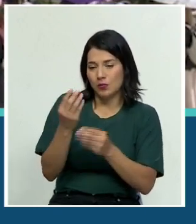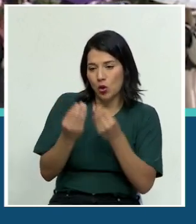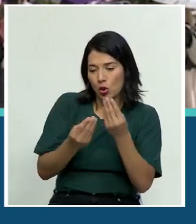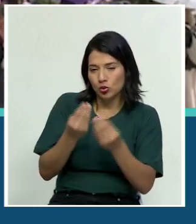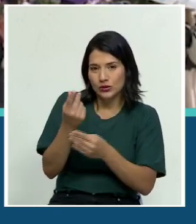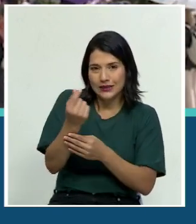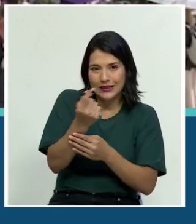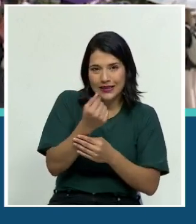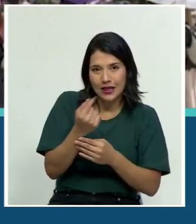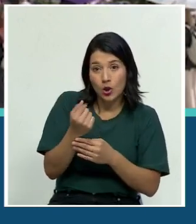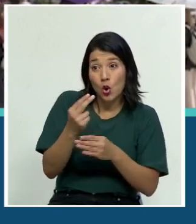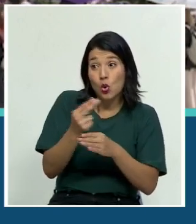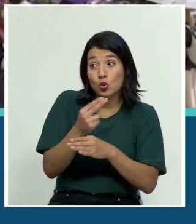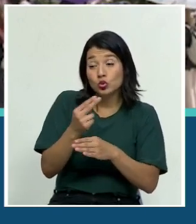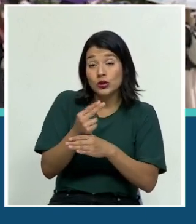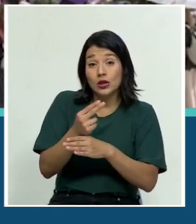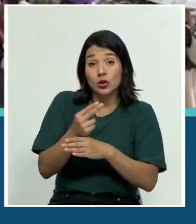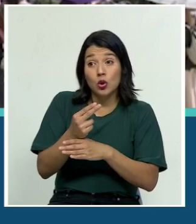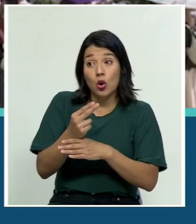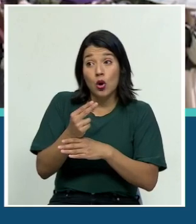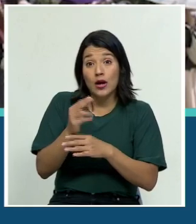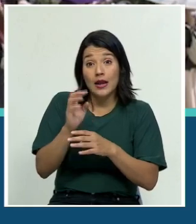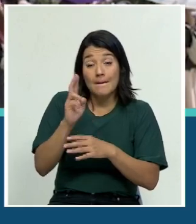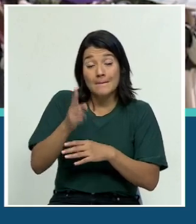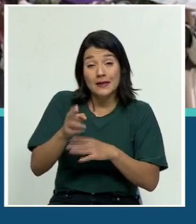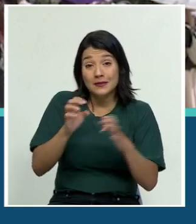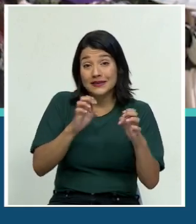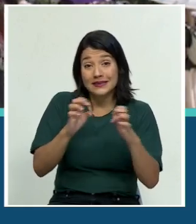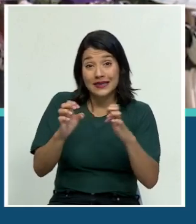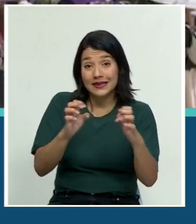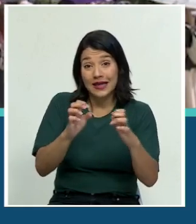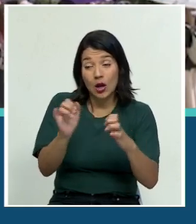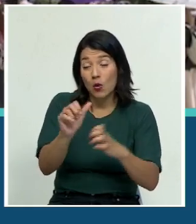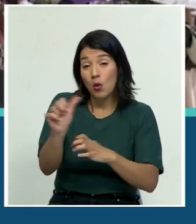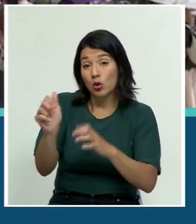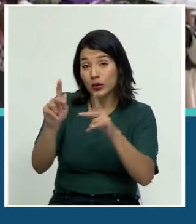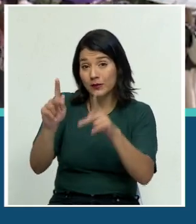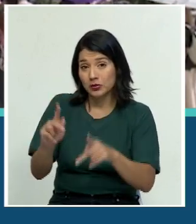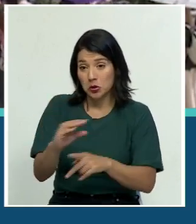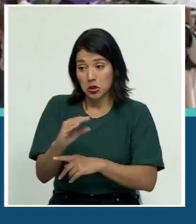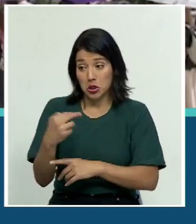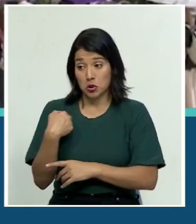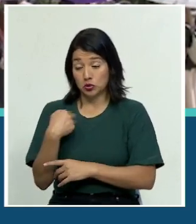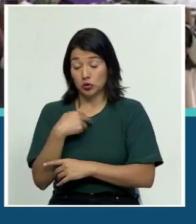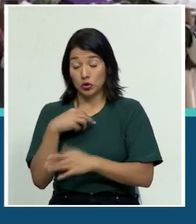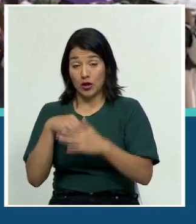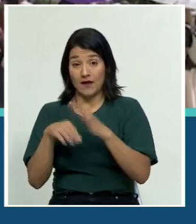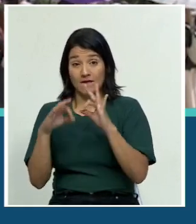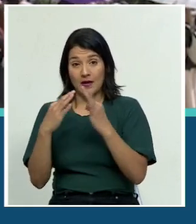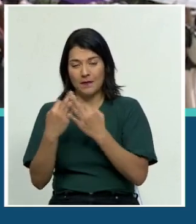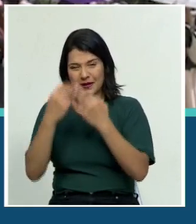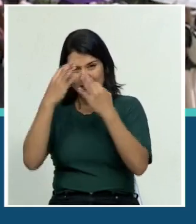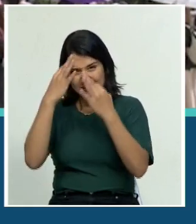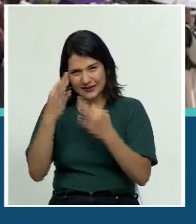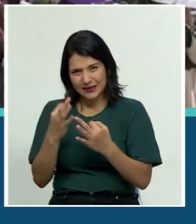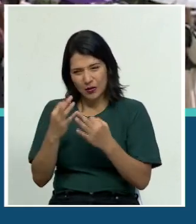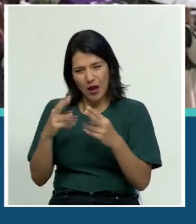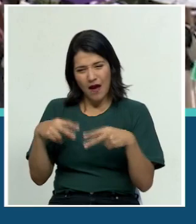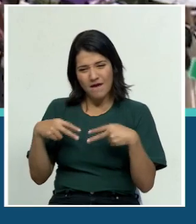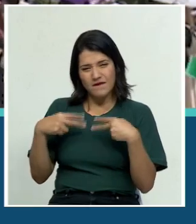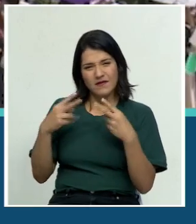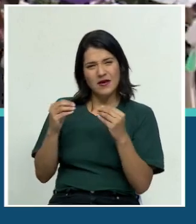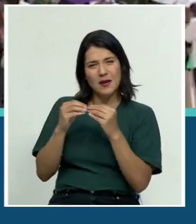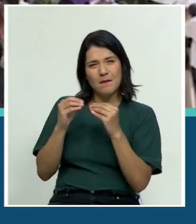otros utilizaban y que nosotros decidíamos como núcleo, como familia, vivir un poco más ajustado, pero